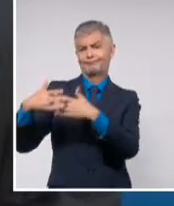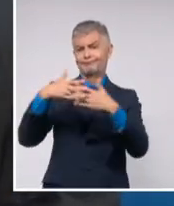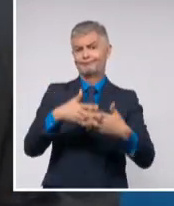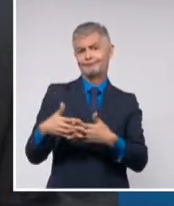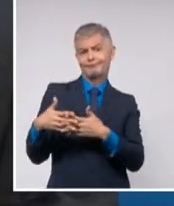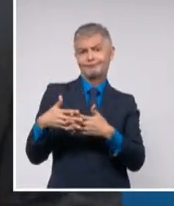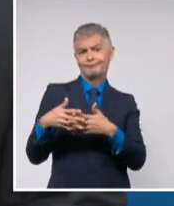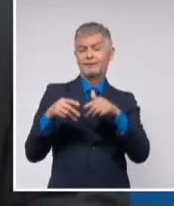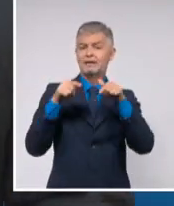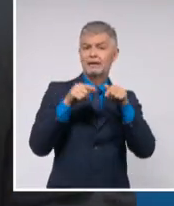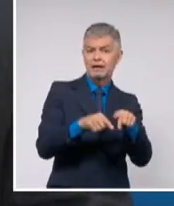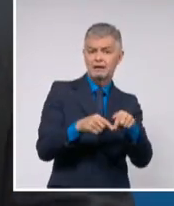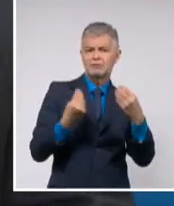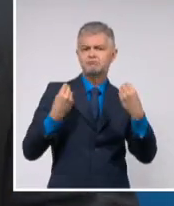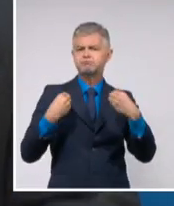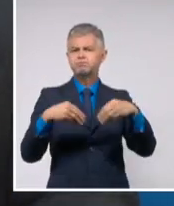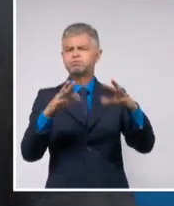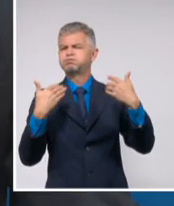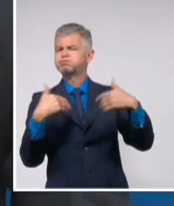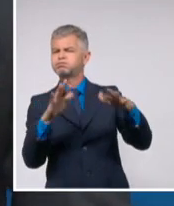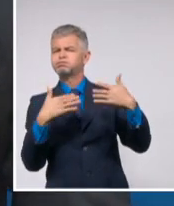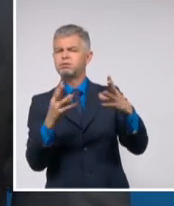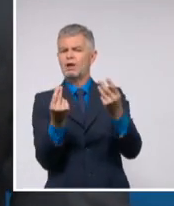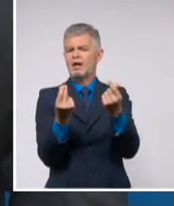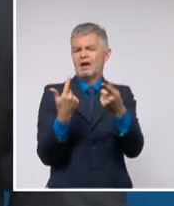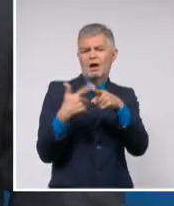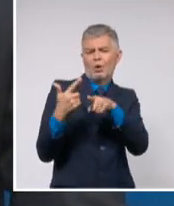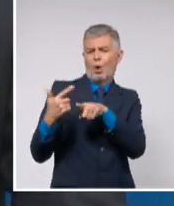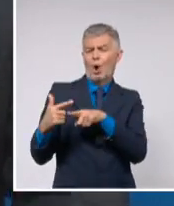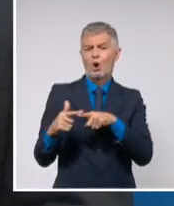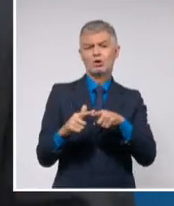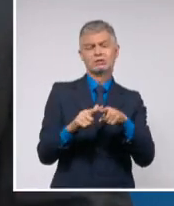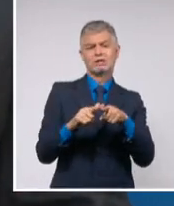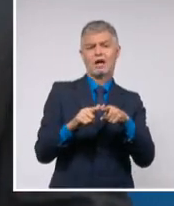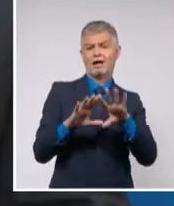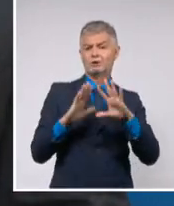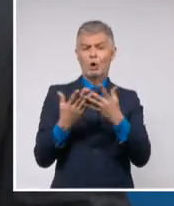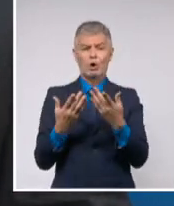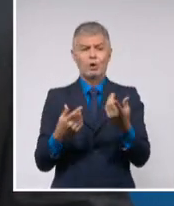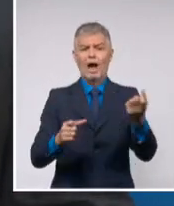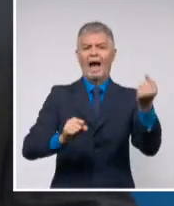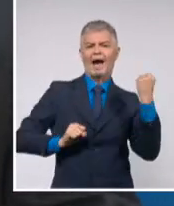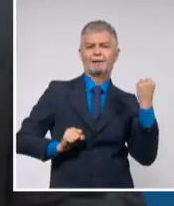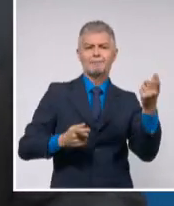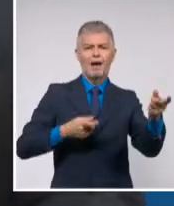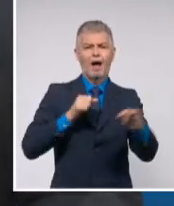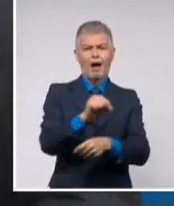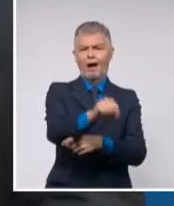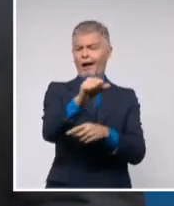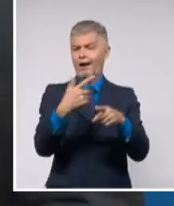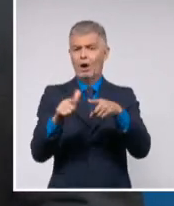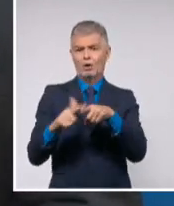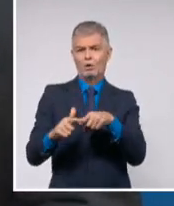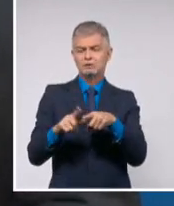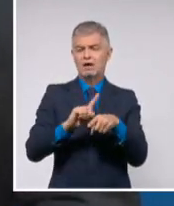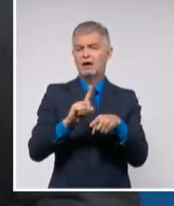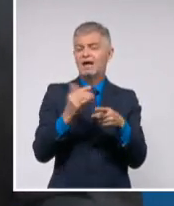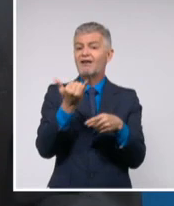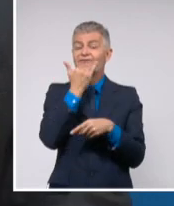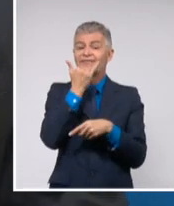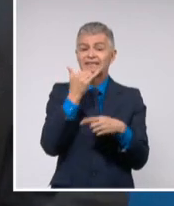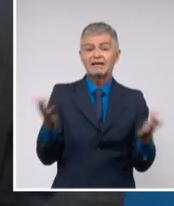en su carrera armamentista recursos indispensables para el desarrollo sostenible de nuestros